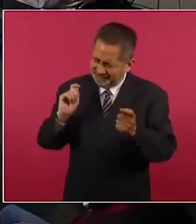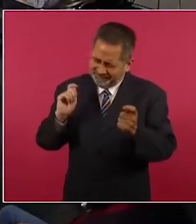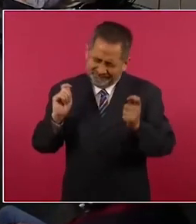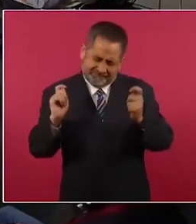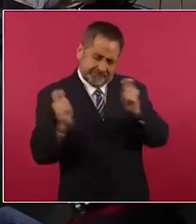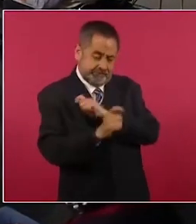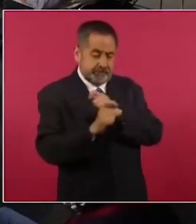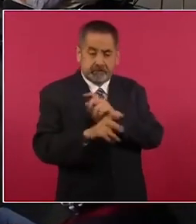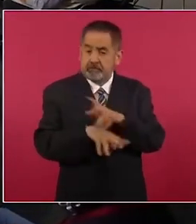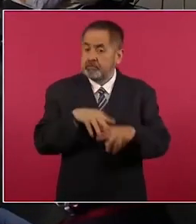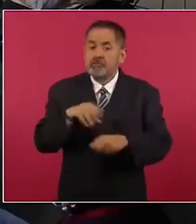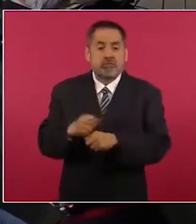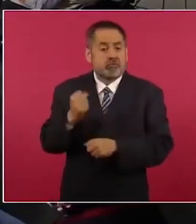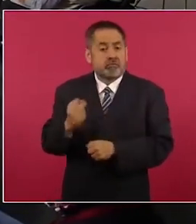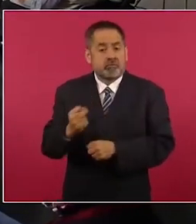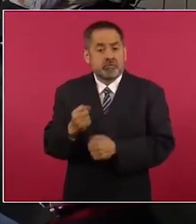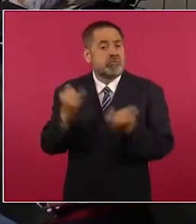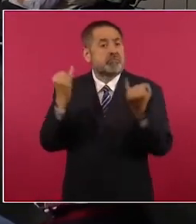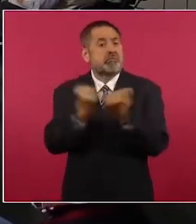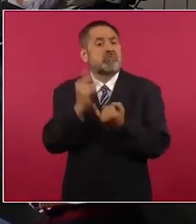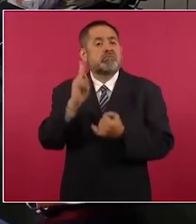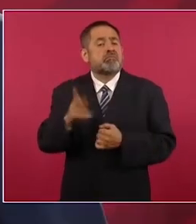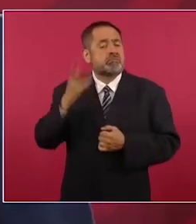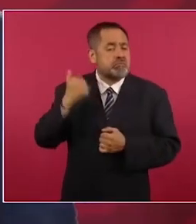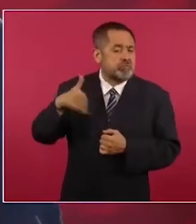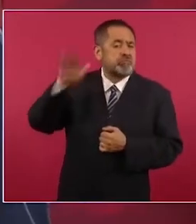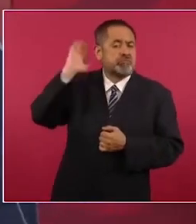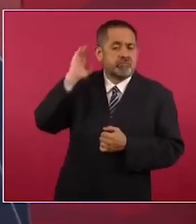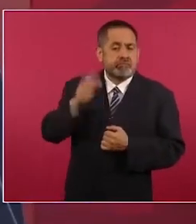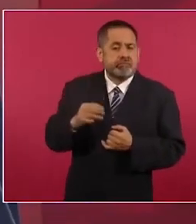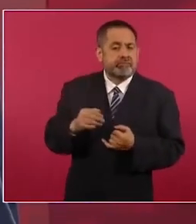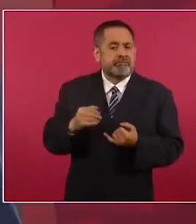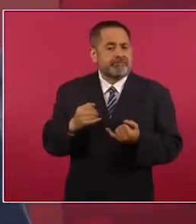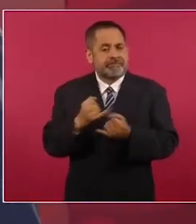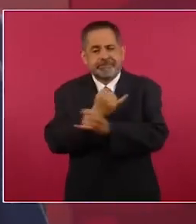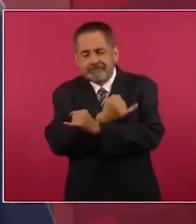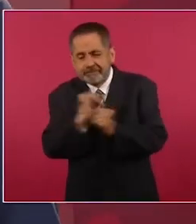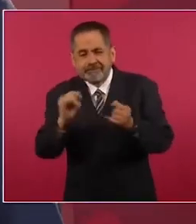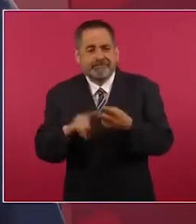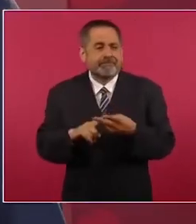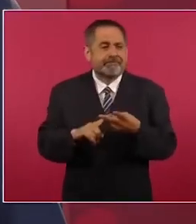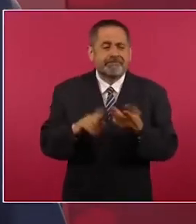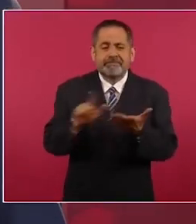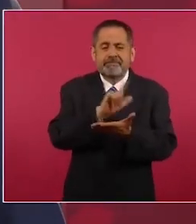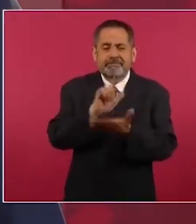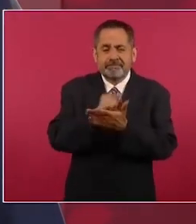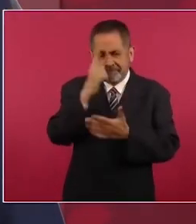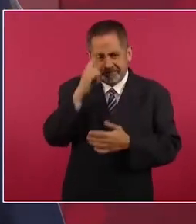que la independencia, que la reforma, que la revolución.